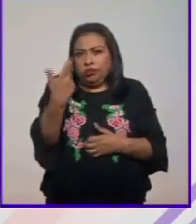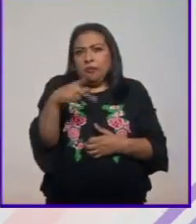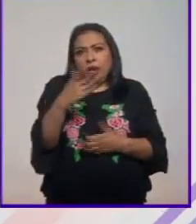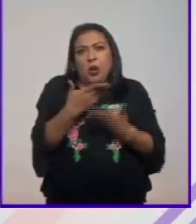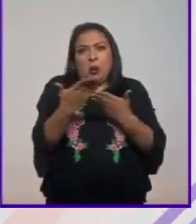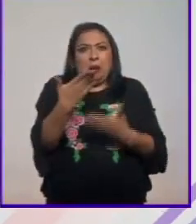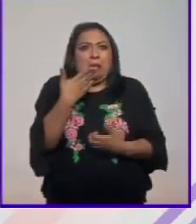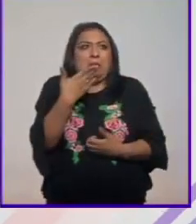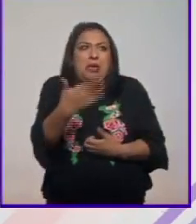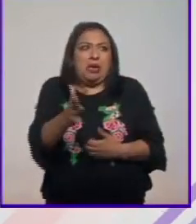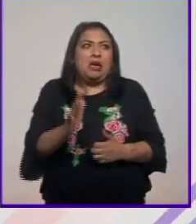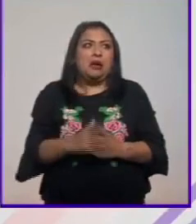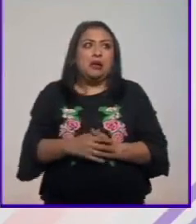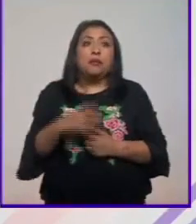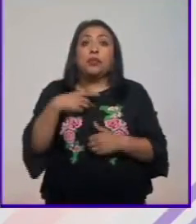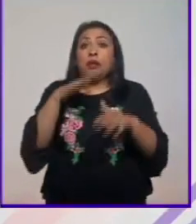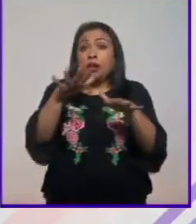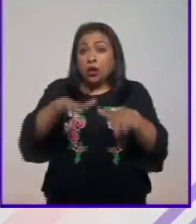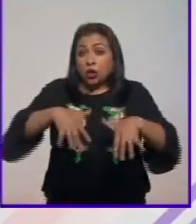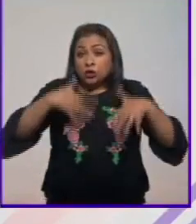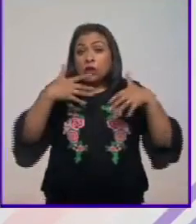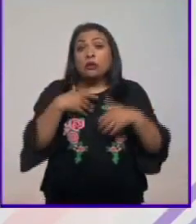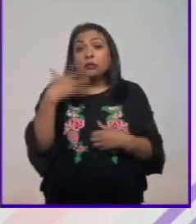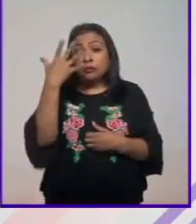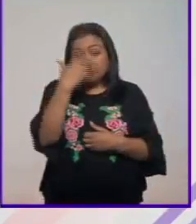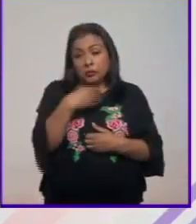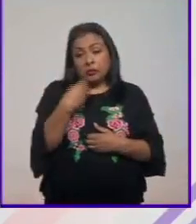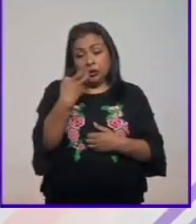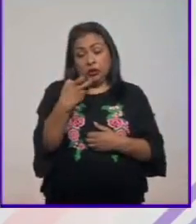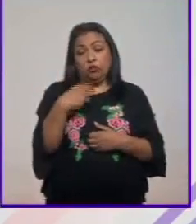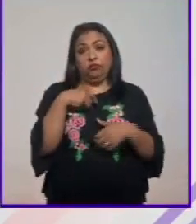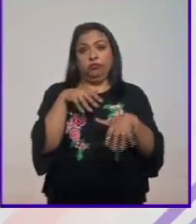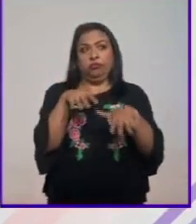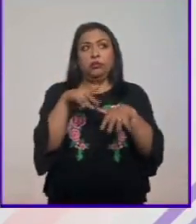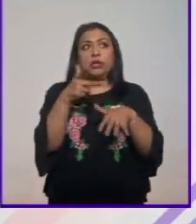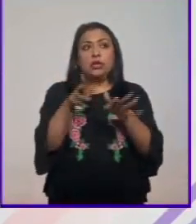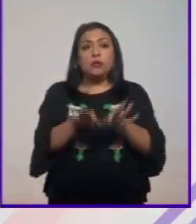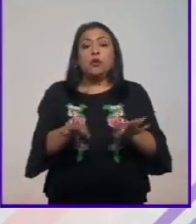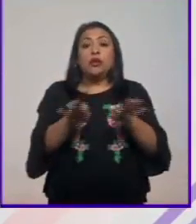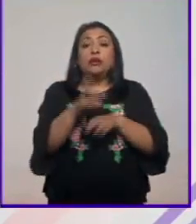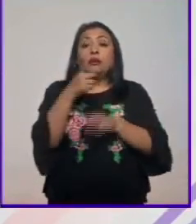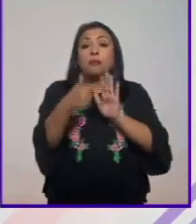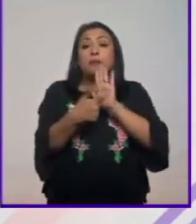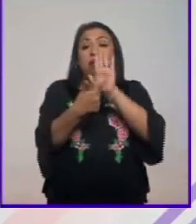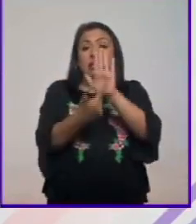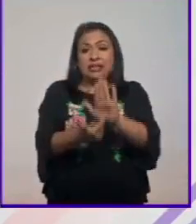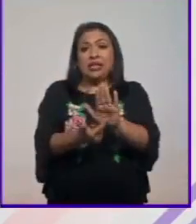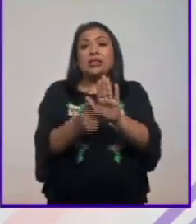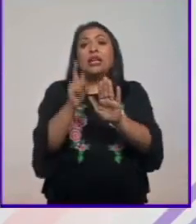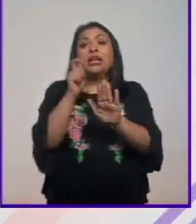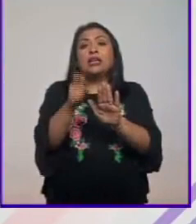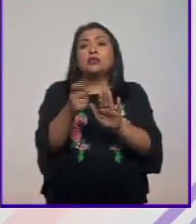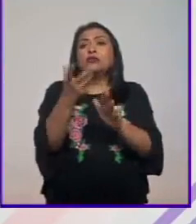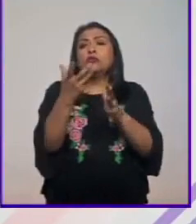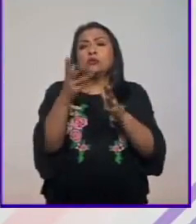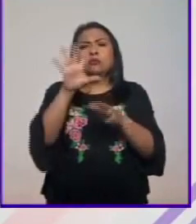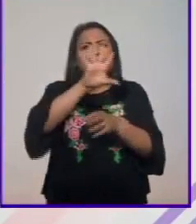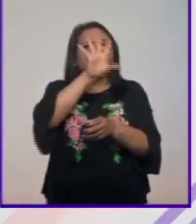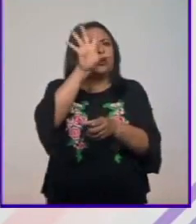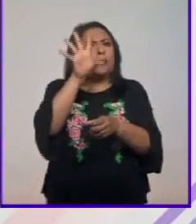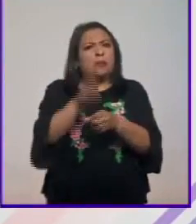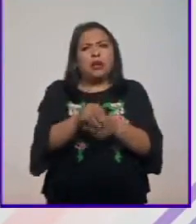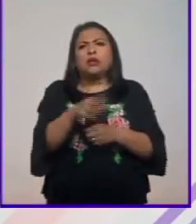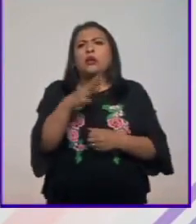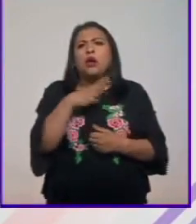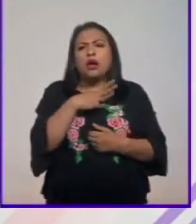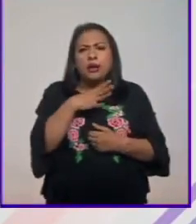merecido la pena. Y son conciertos y son espectáculos, Rafa. Eso es muy importante, decir que lo que va a presentar Carmen es un espectáculo muy completo con